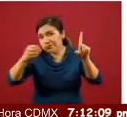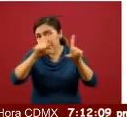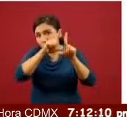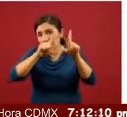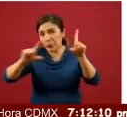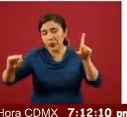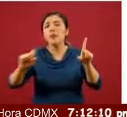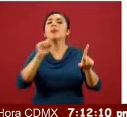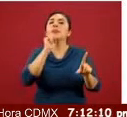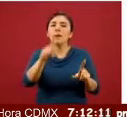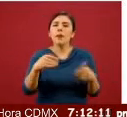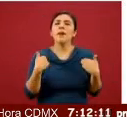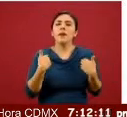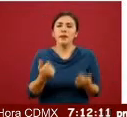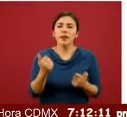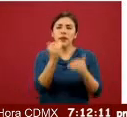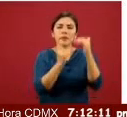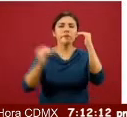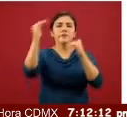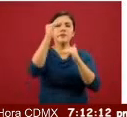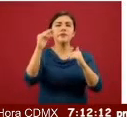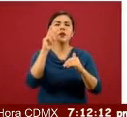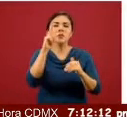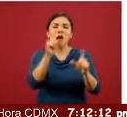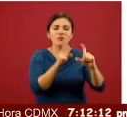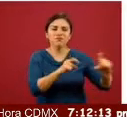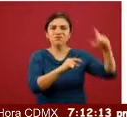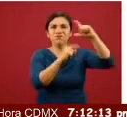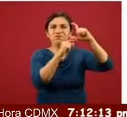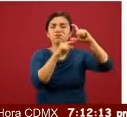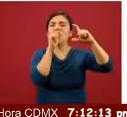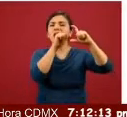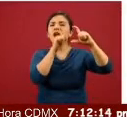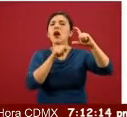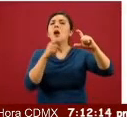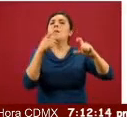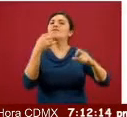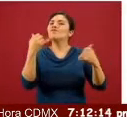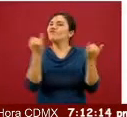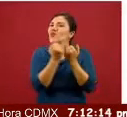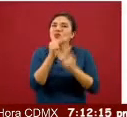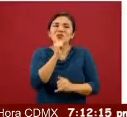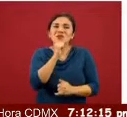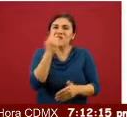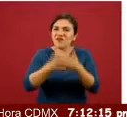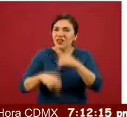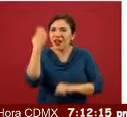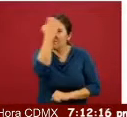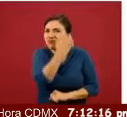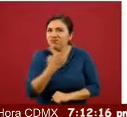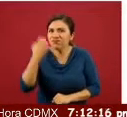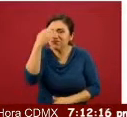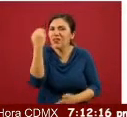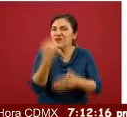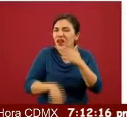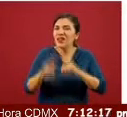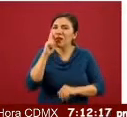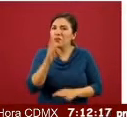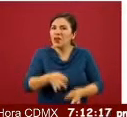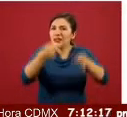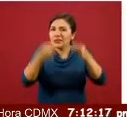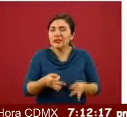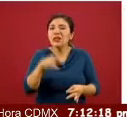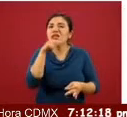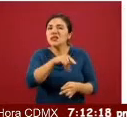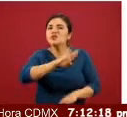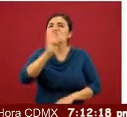también podemos ver en la parte superior aquellos defunciones que aún son sospechosas y que por lo tanto pues en los siguientes días muy